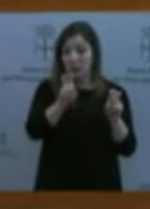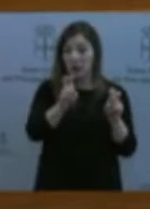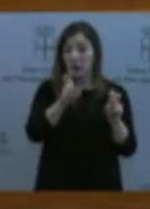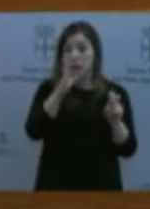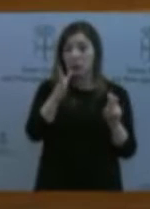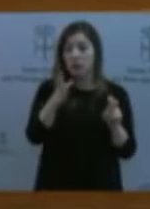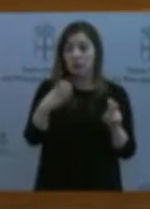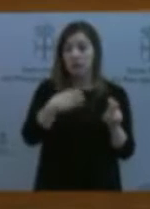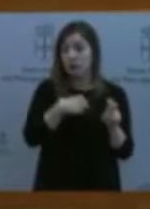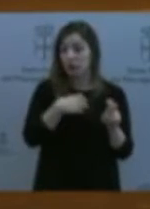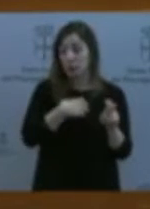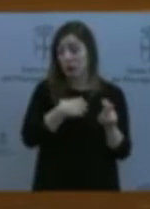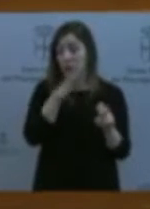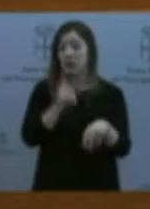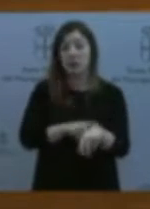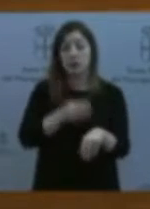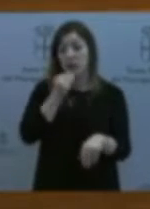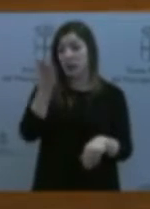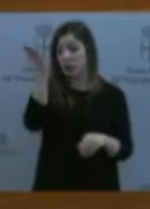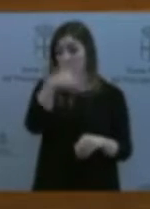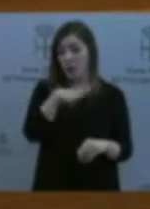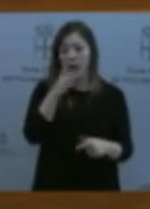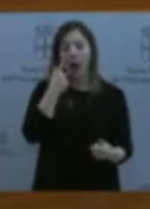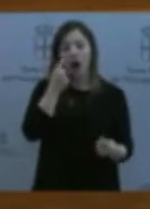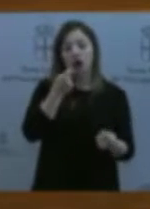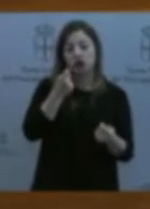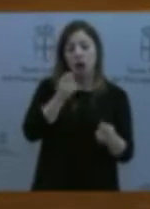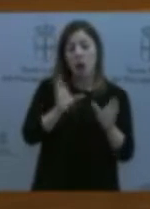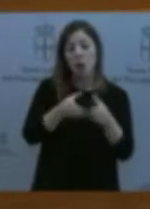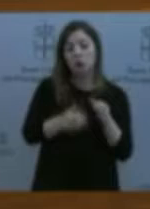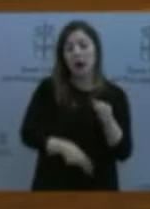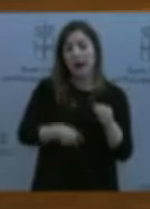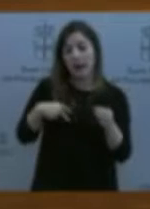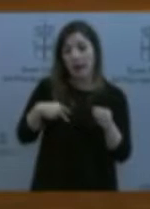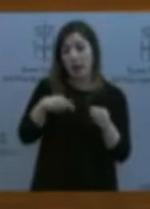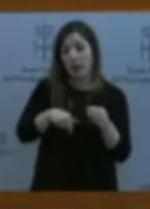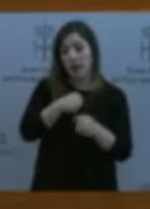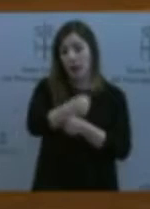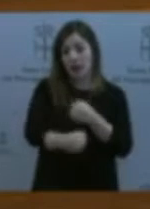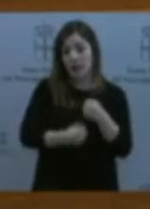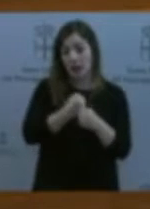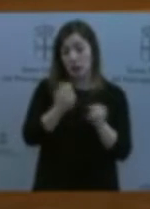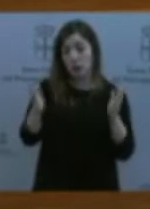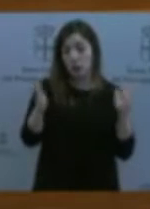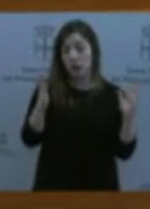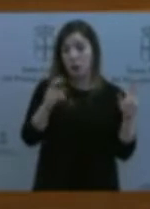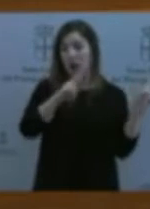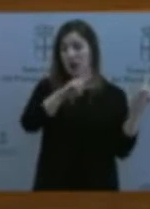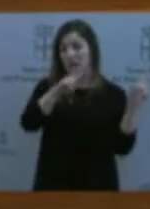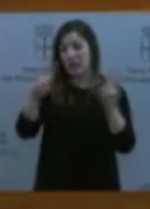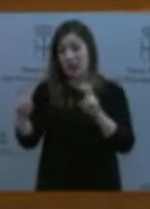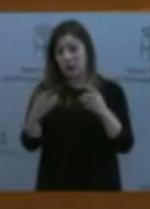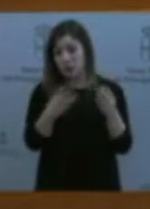para controlar el asunto general en esta legislatura muchas de las materias que aquí se aprobaron y que no tienen